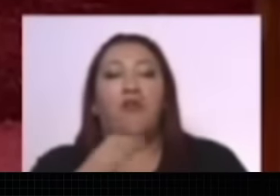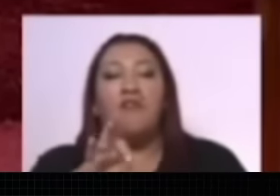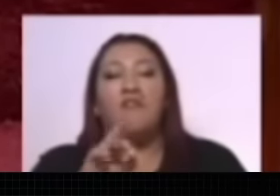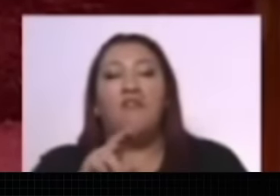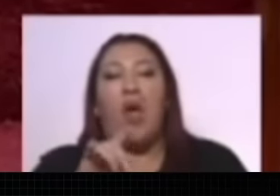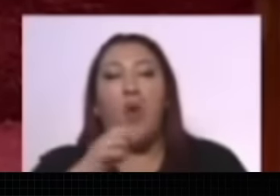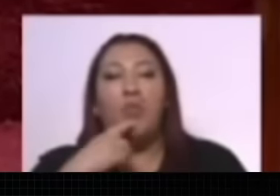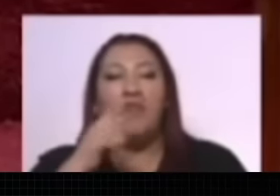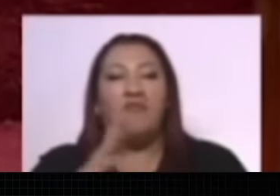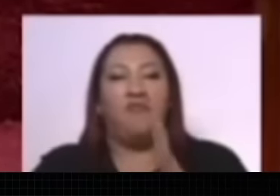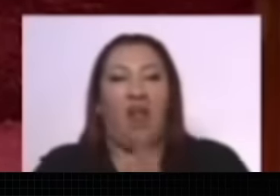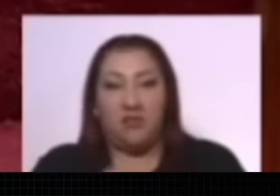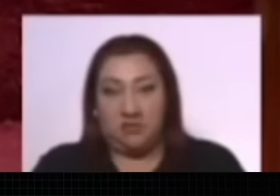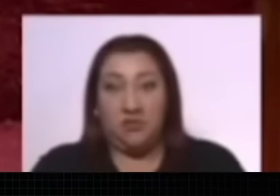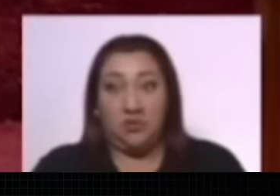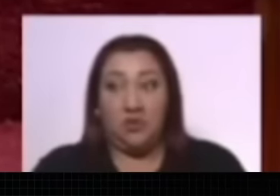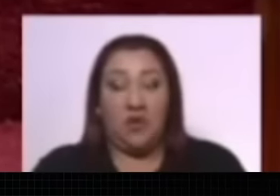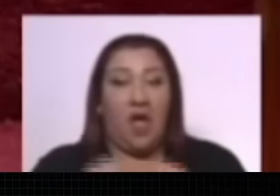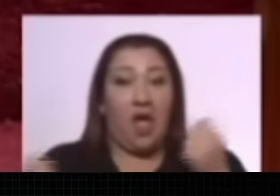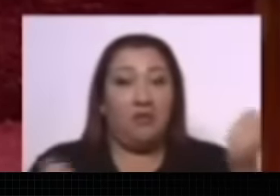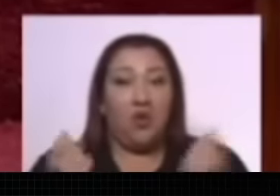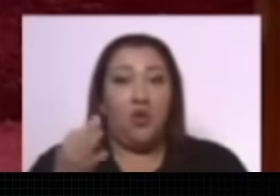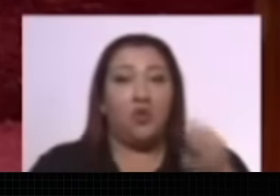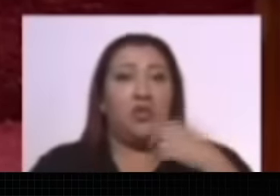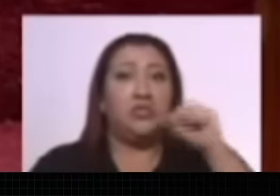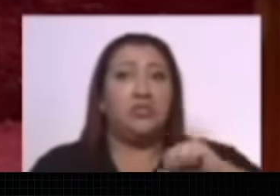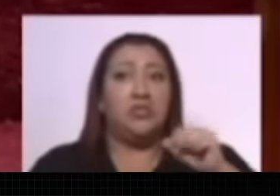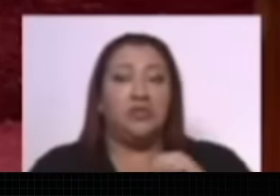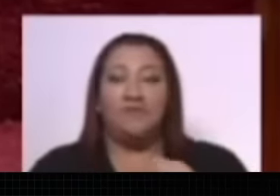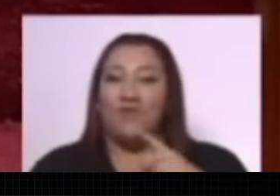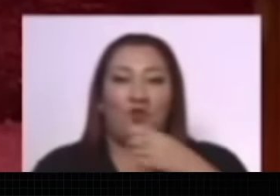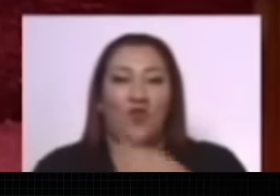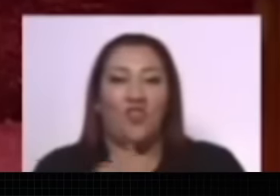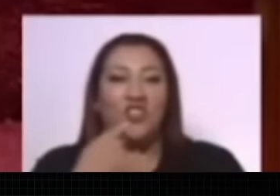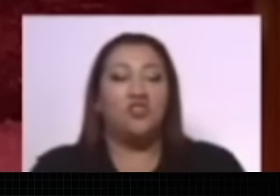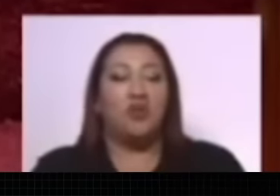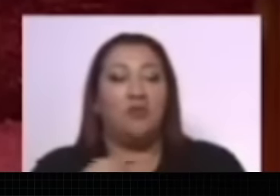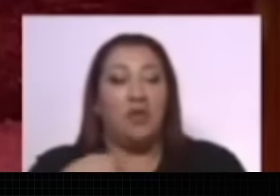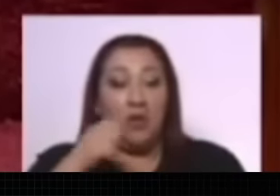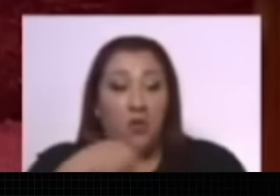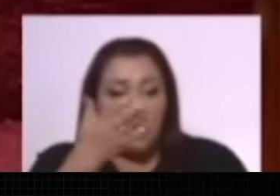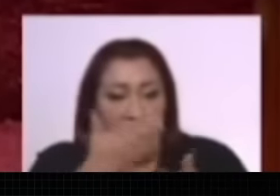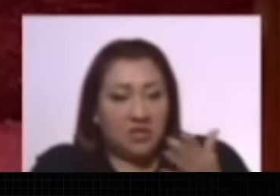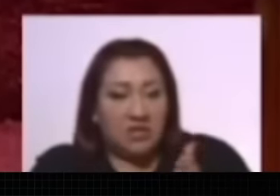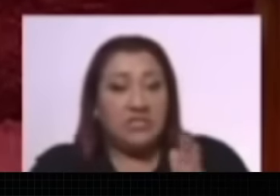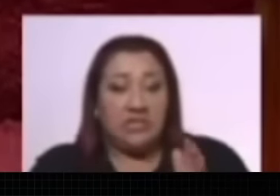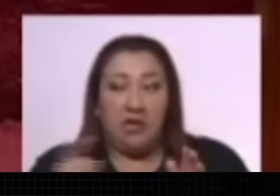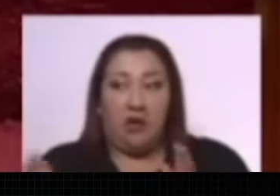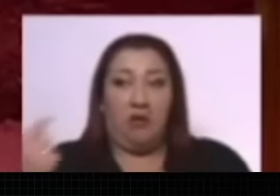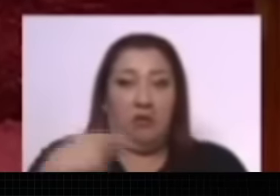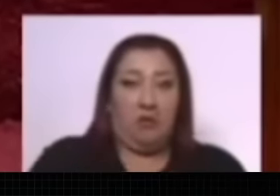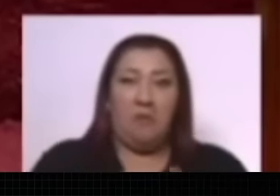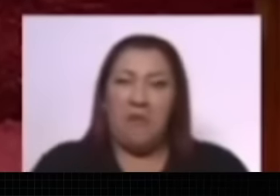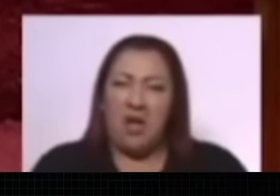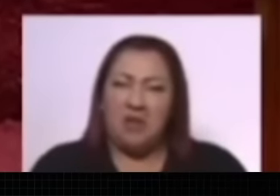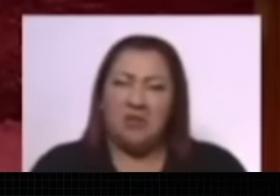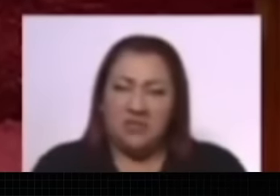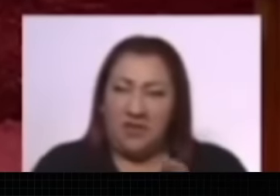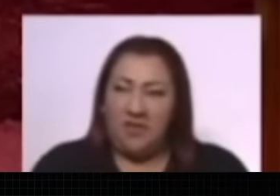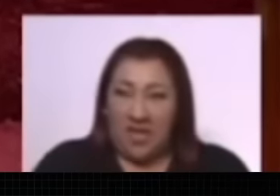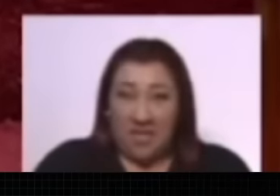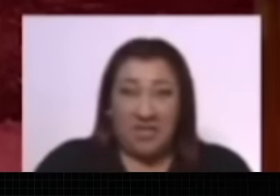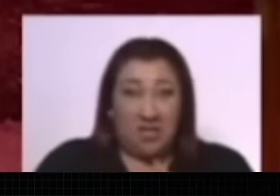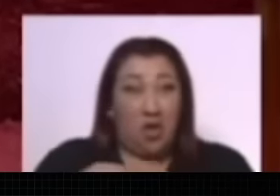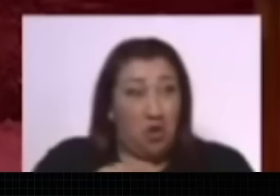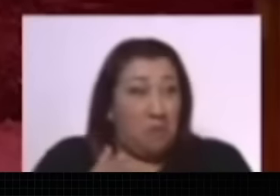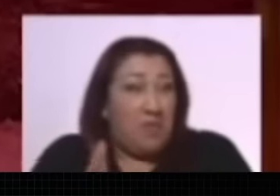fraude en la administración de justicia contra las sentencias fraudulentas. ¿Acaso es eso